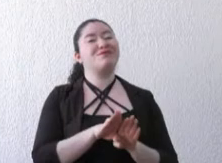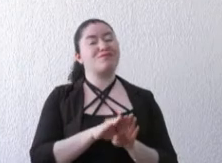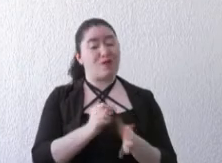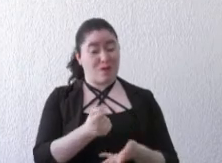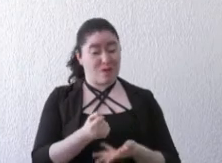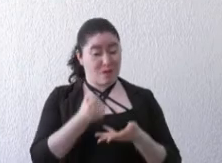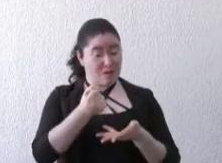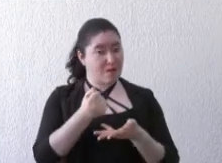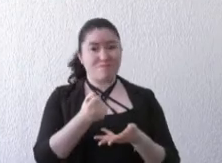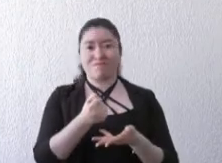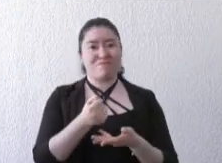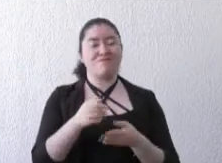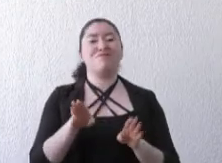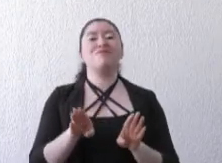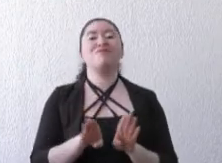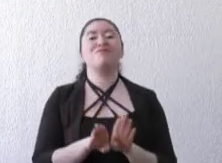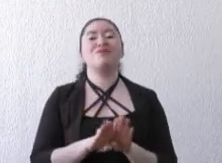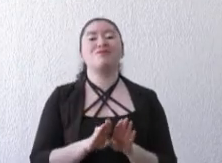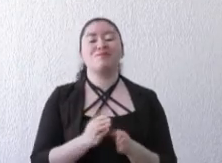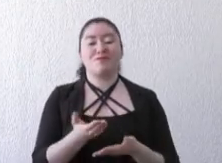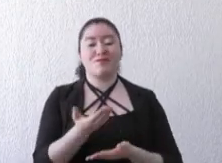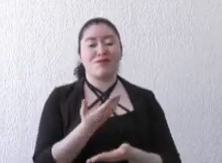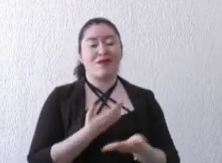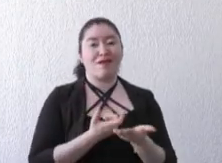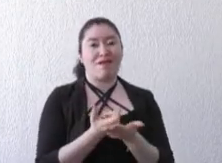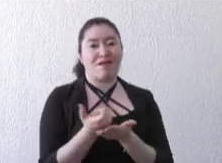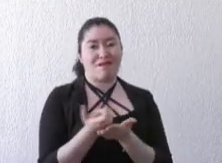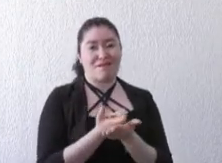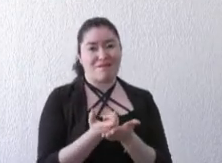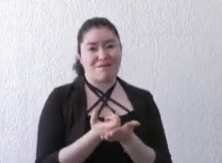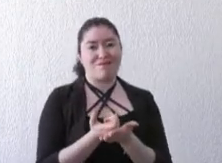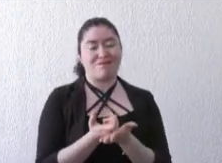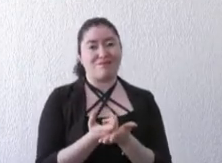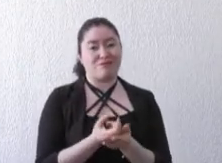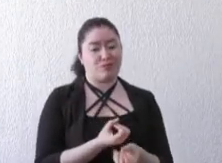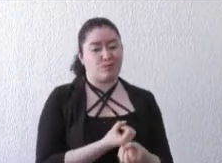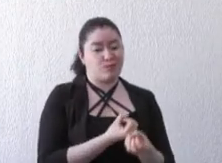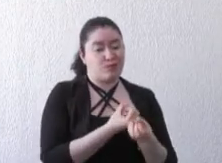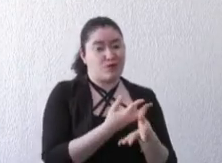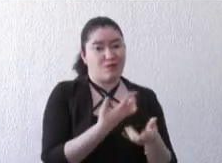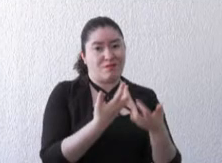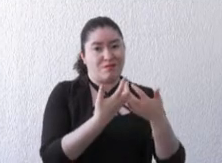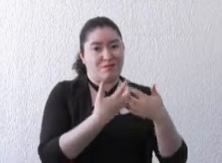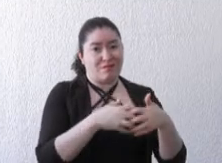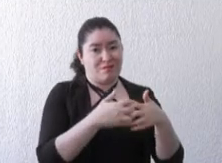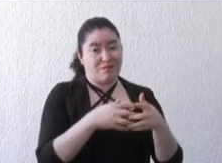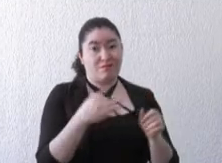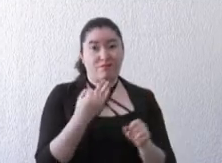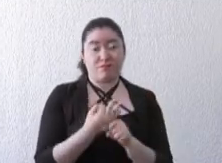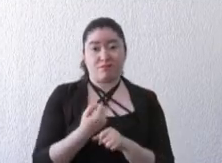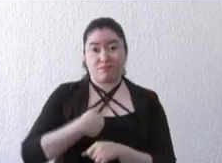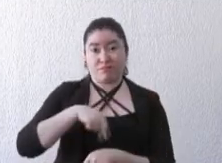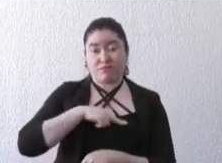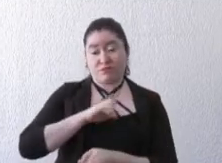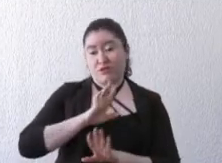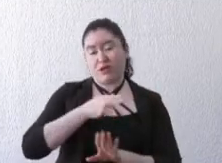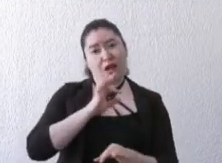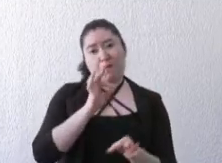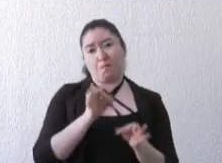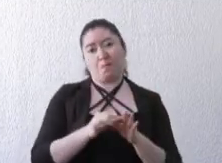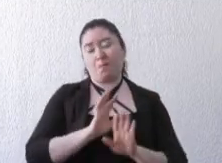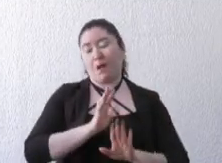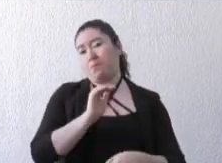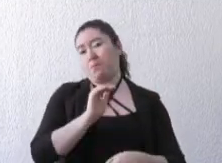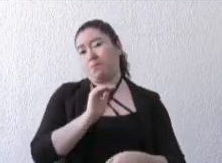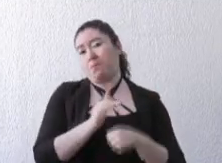estaba concesionado el servicio del cobro del agua y consideramos que no, pues que cumplió ya su función